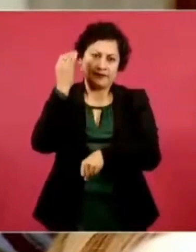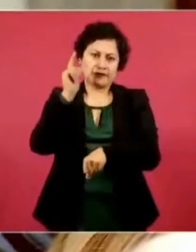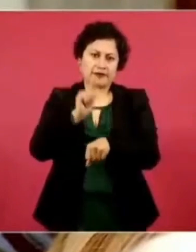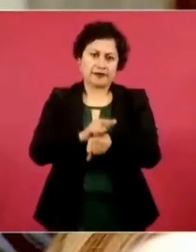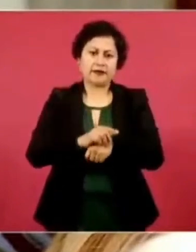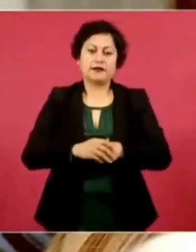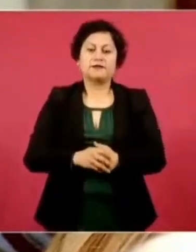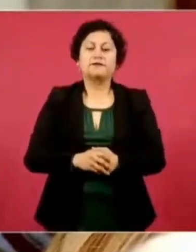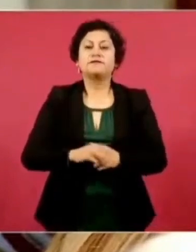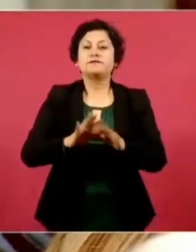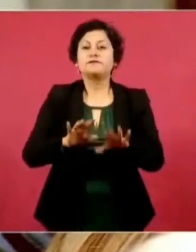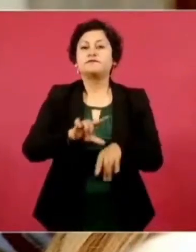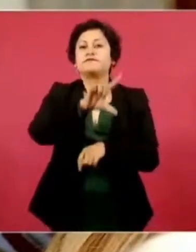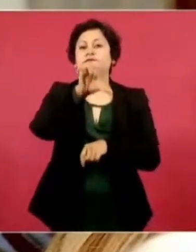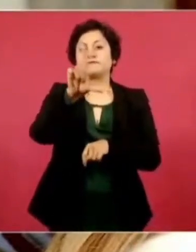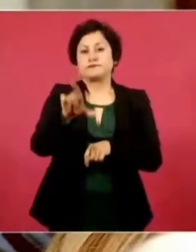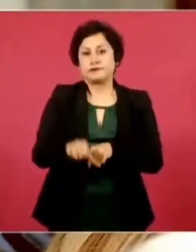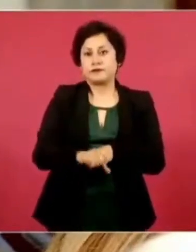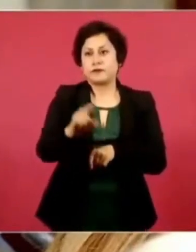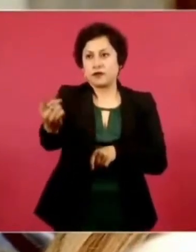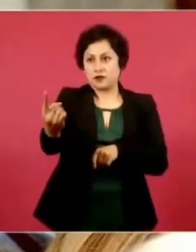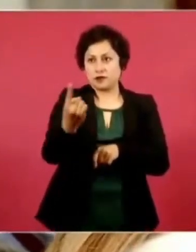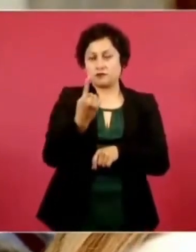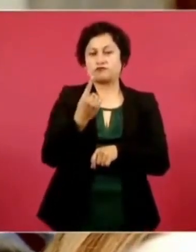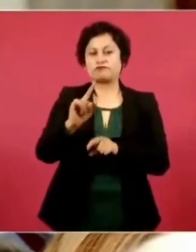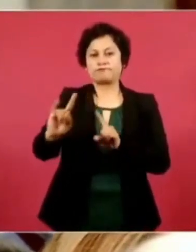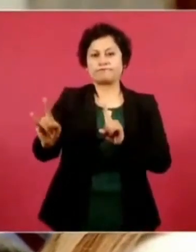las puertas, sacaron a mi hija.